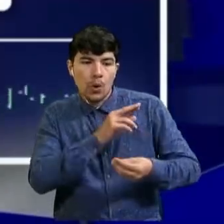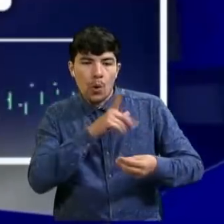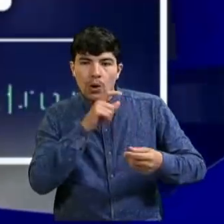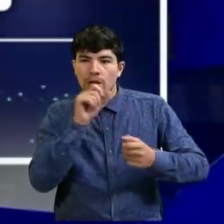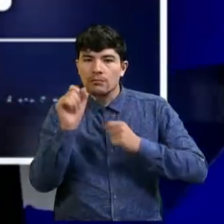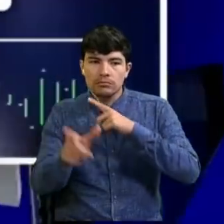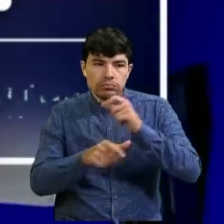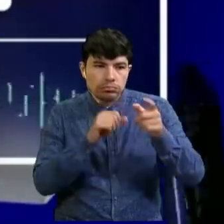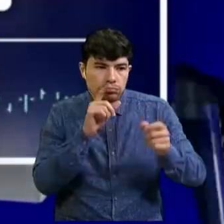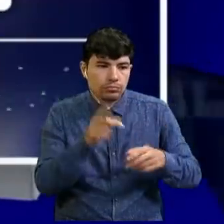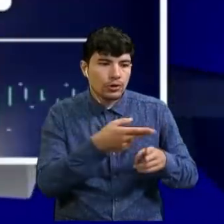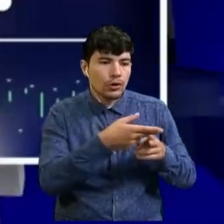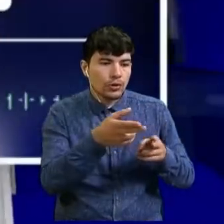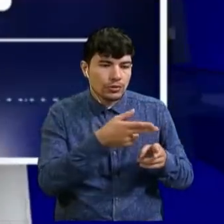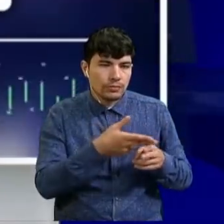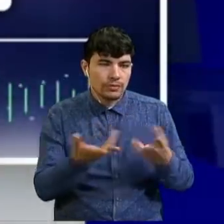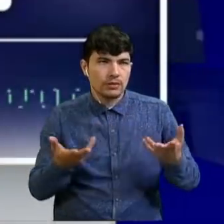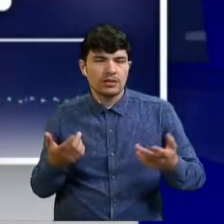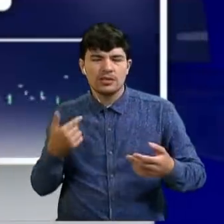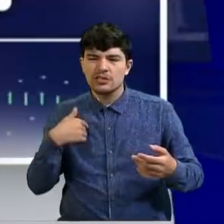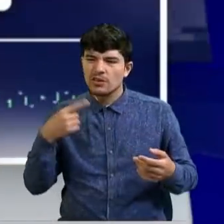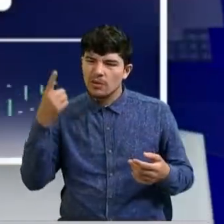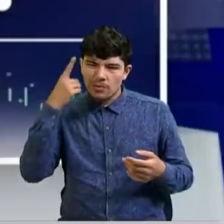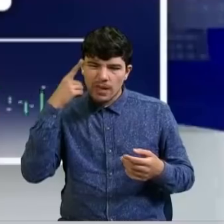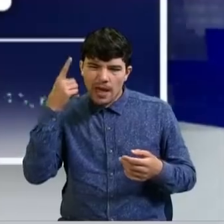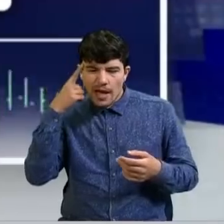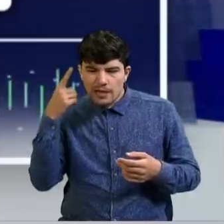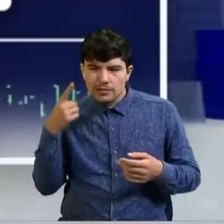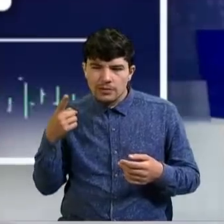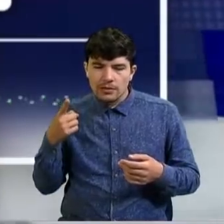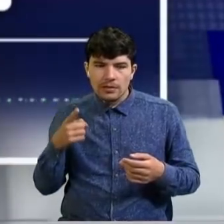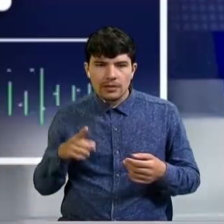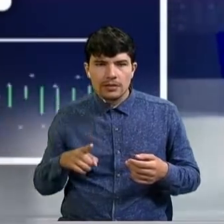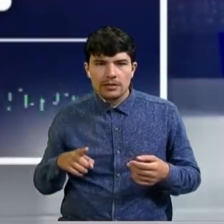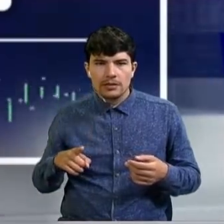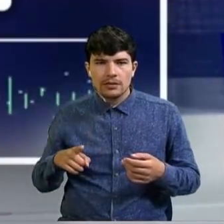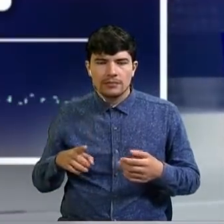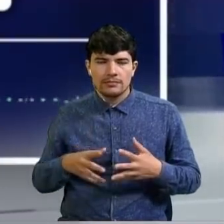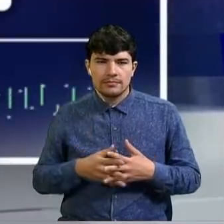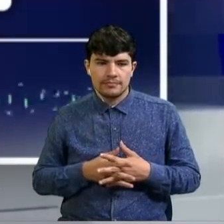una próxima convocatoria. Yo pienso que bajo el bien,